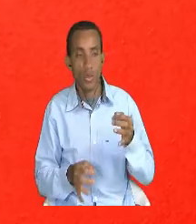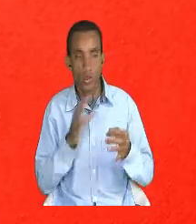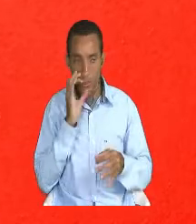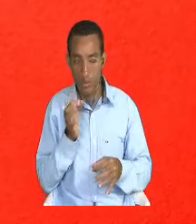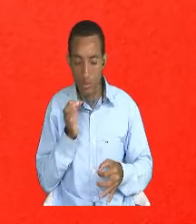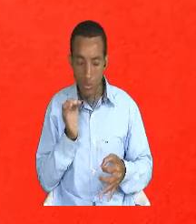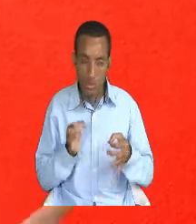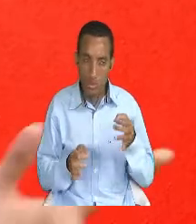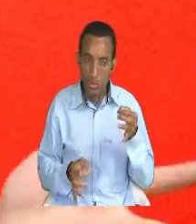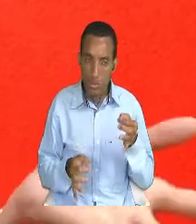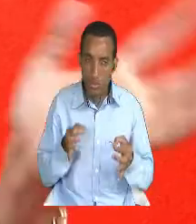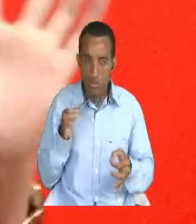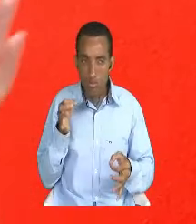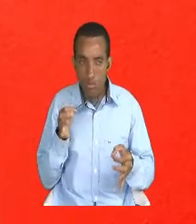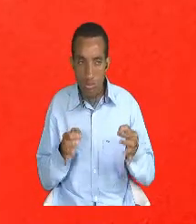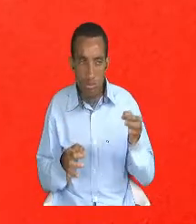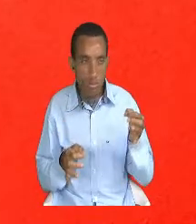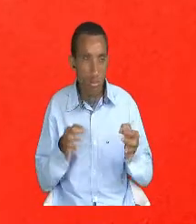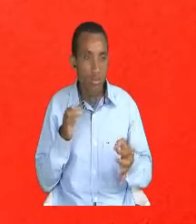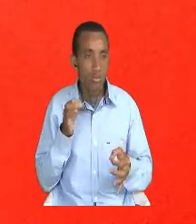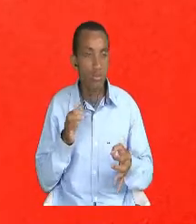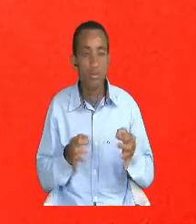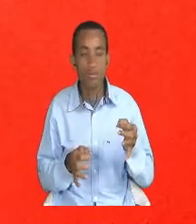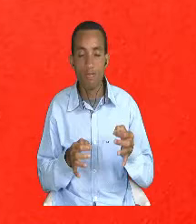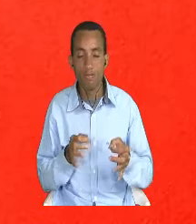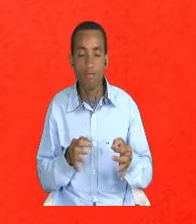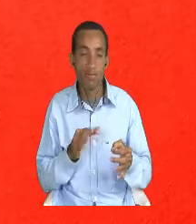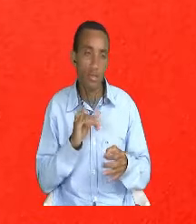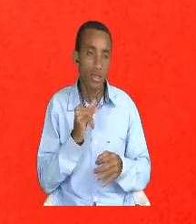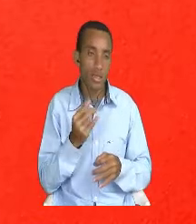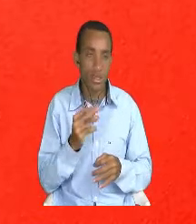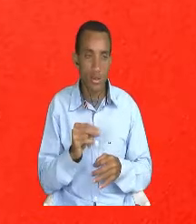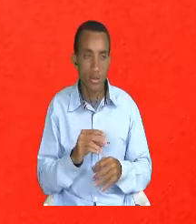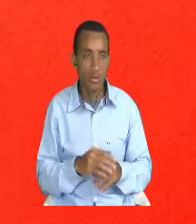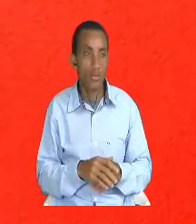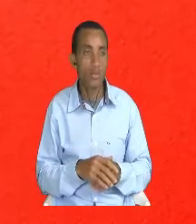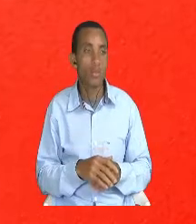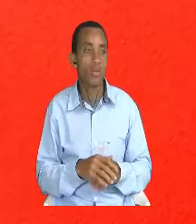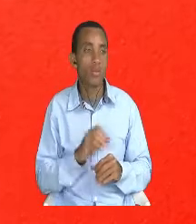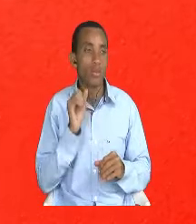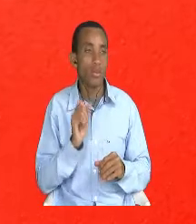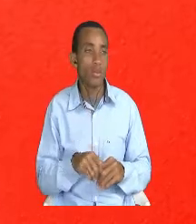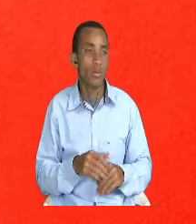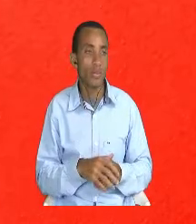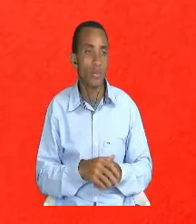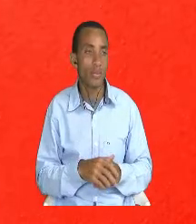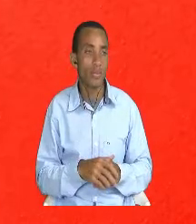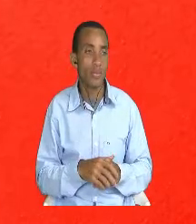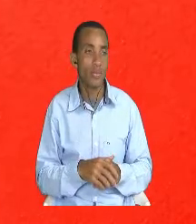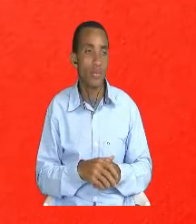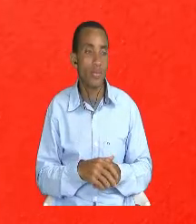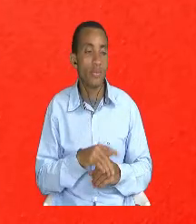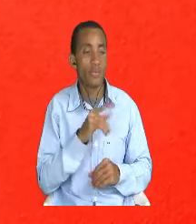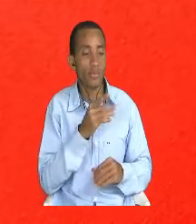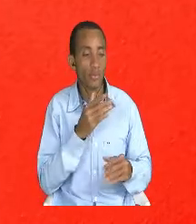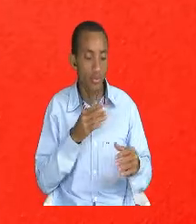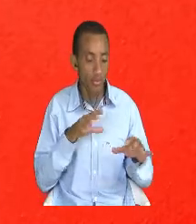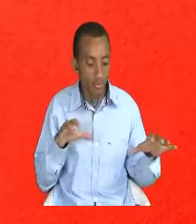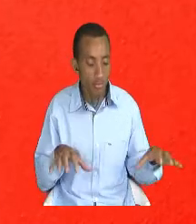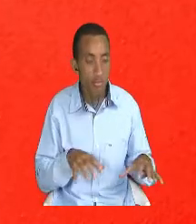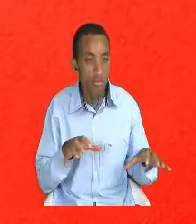y a asignar la herencia si es lo que debe determinar. Para este tipo de acción